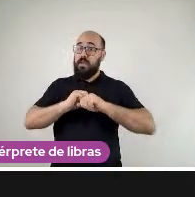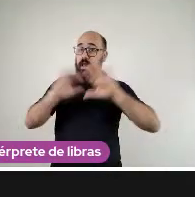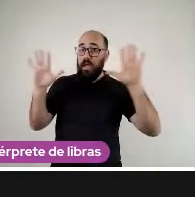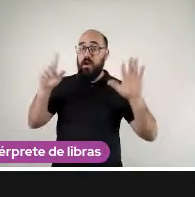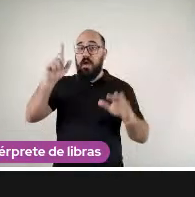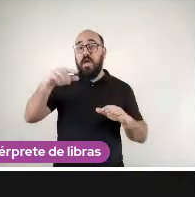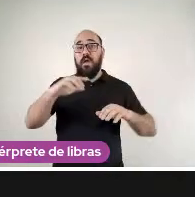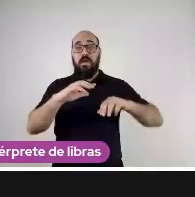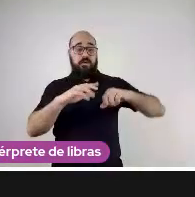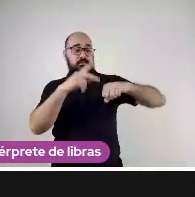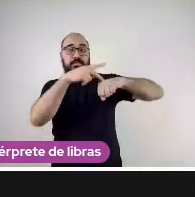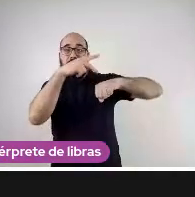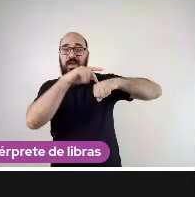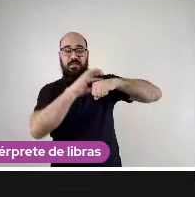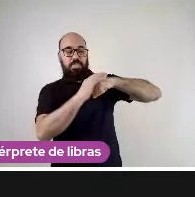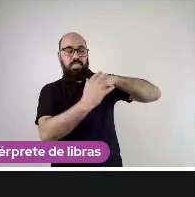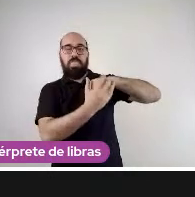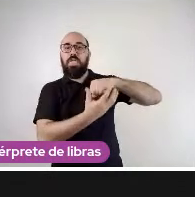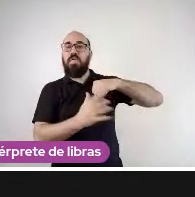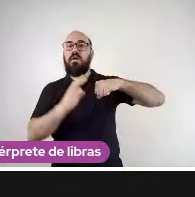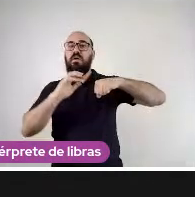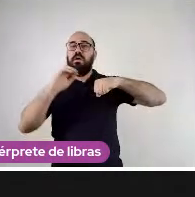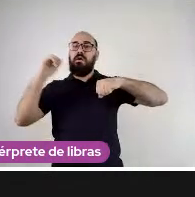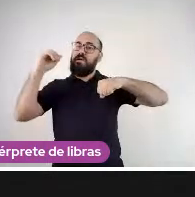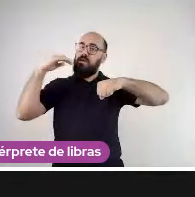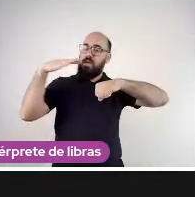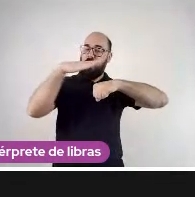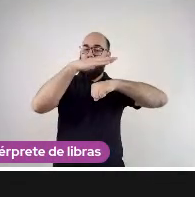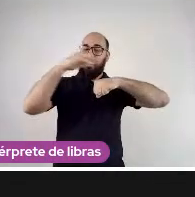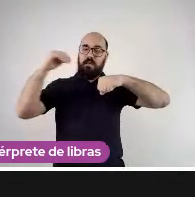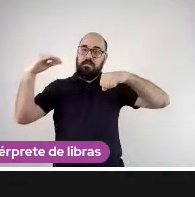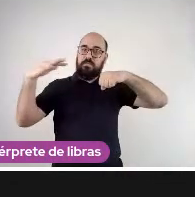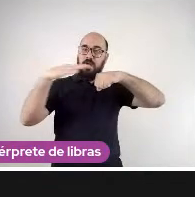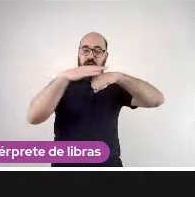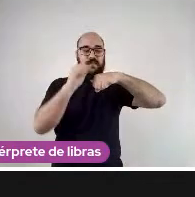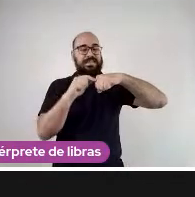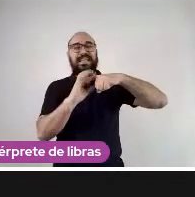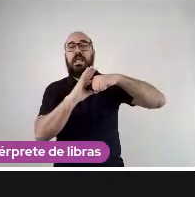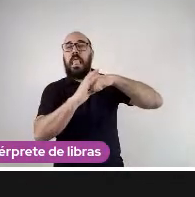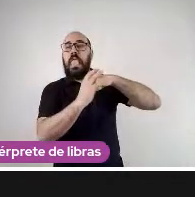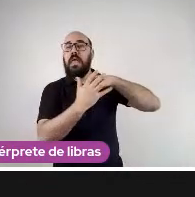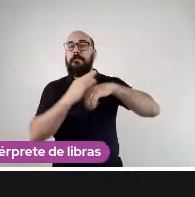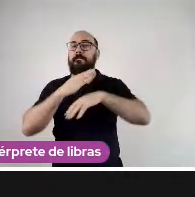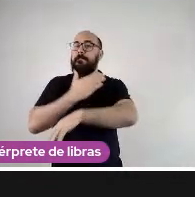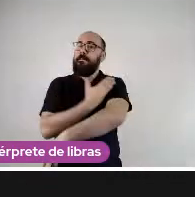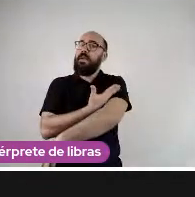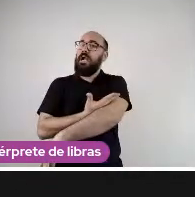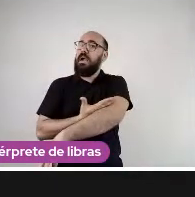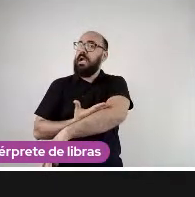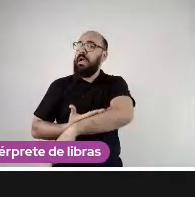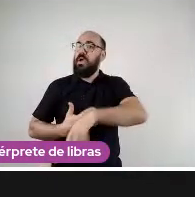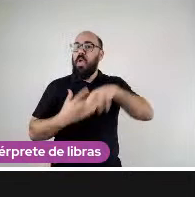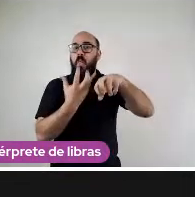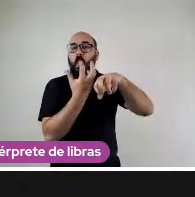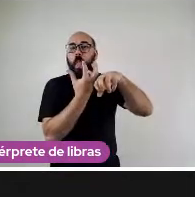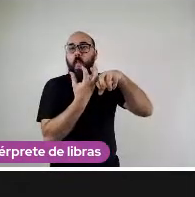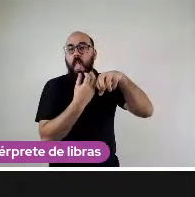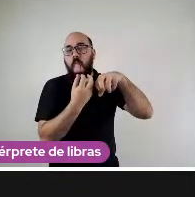el calentamiento, se estima que la mayoría de los arrecifes van a